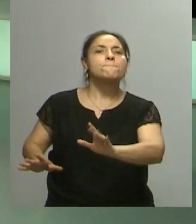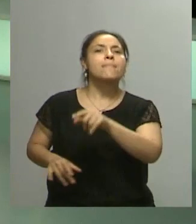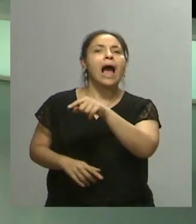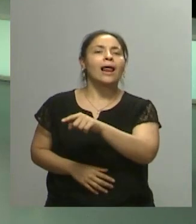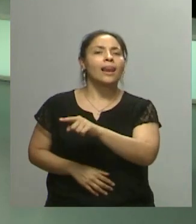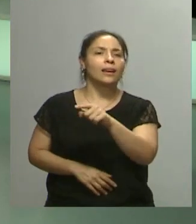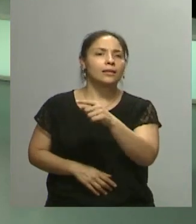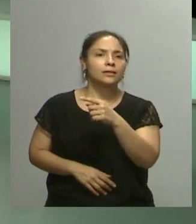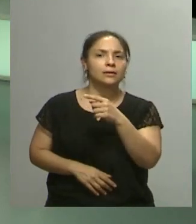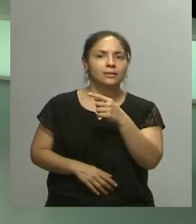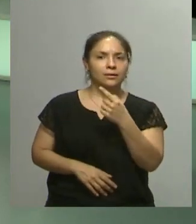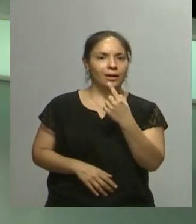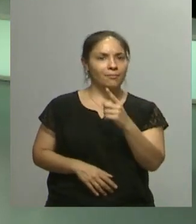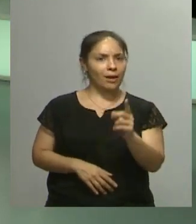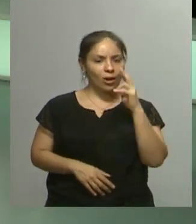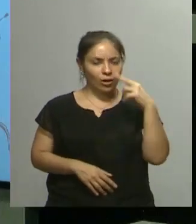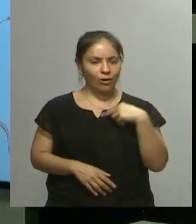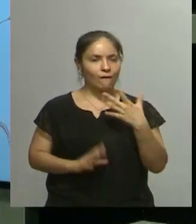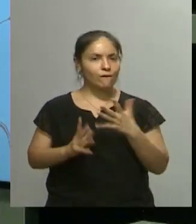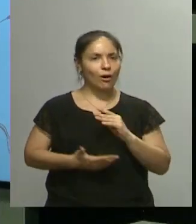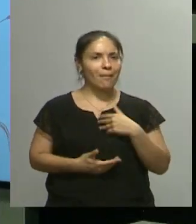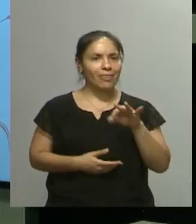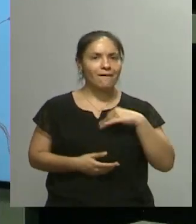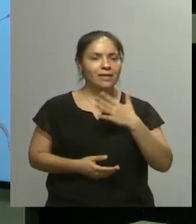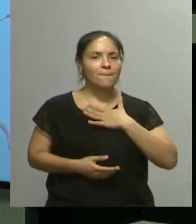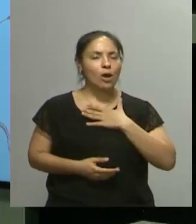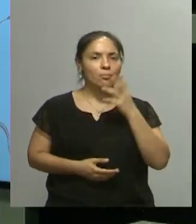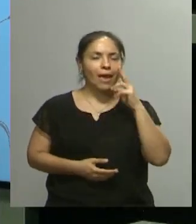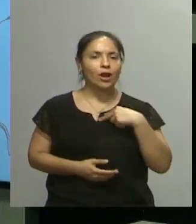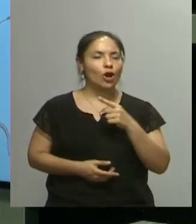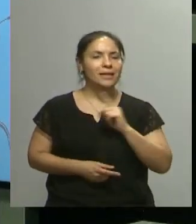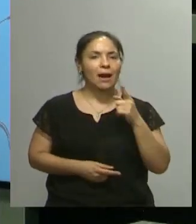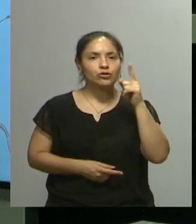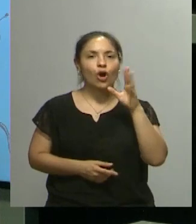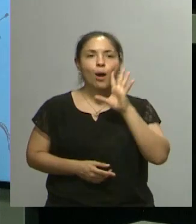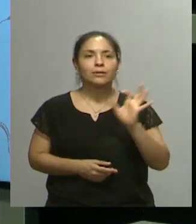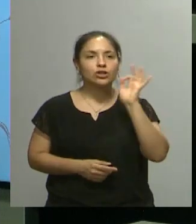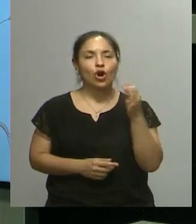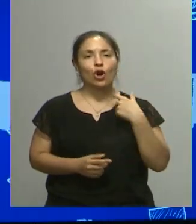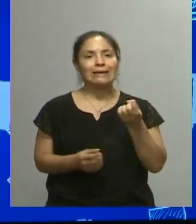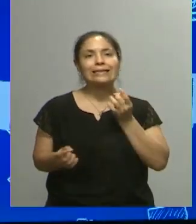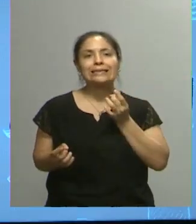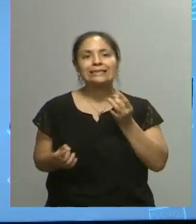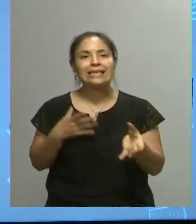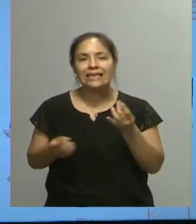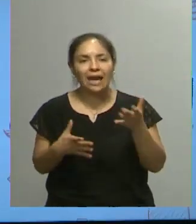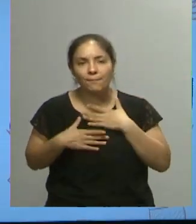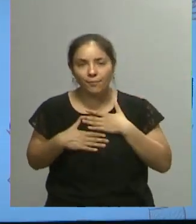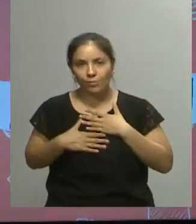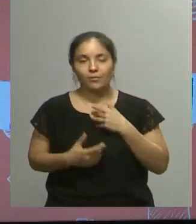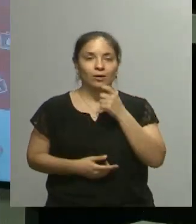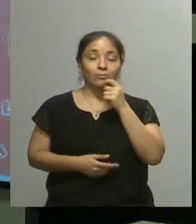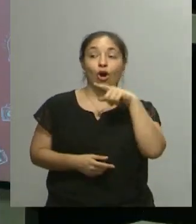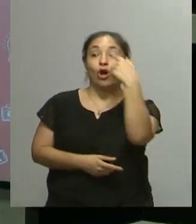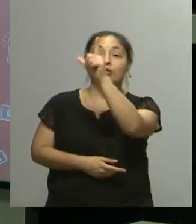¿no? Exacto. Me parece que eso también hay que tener es que esa óptica que tenemos o ese lente que nos hace mirar con ojo crítico